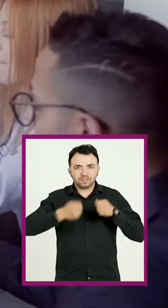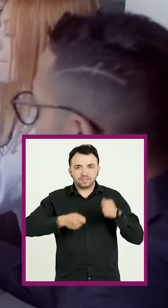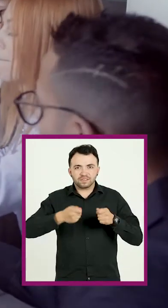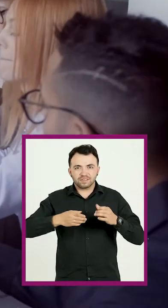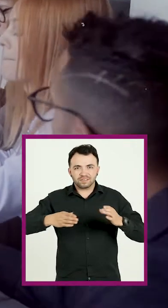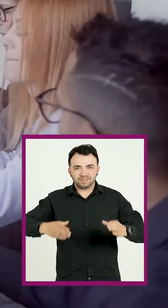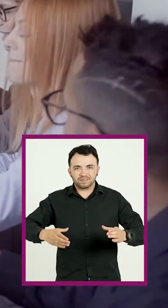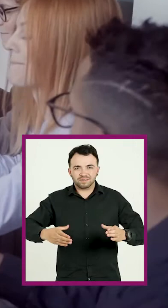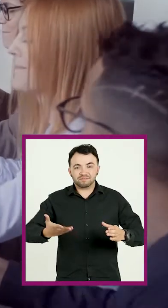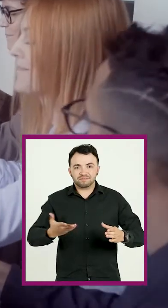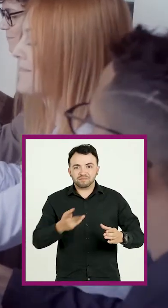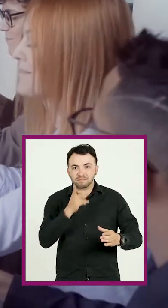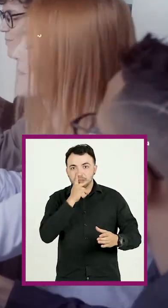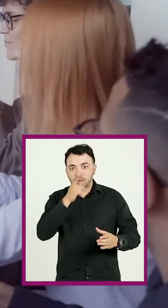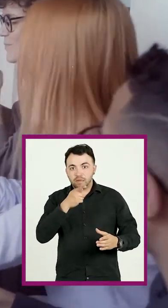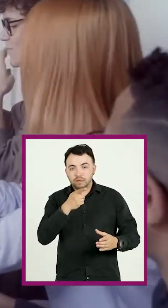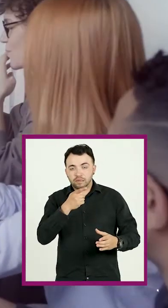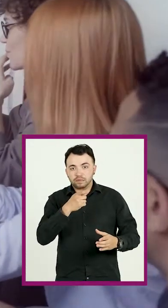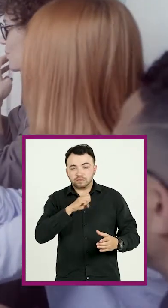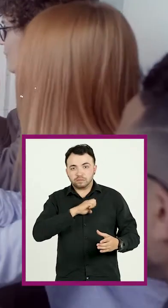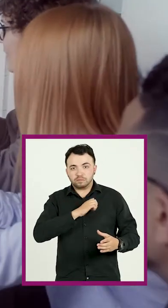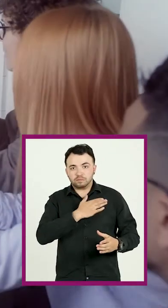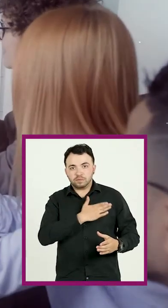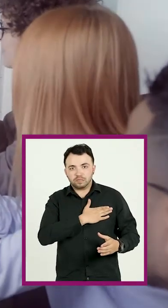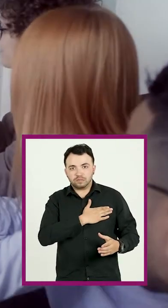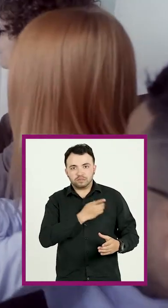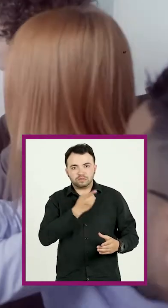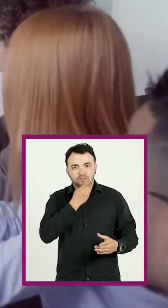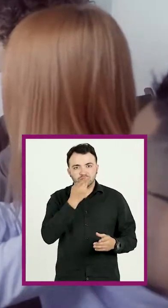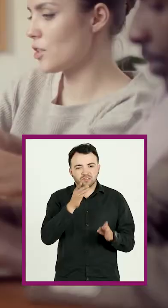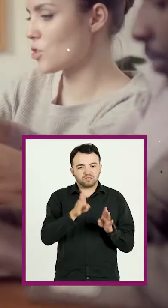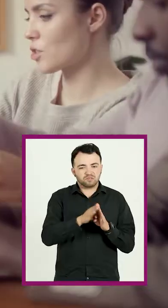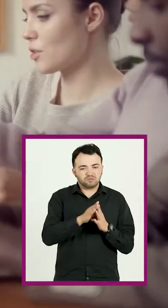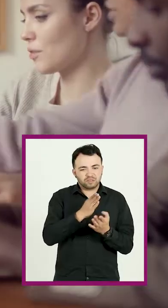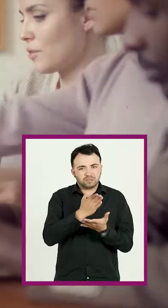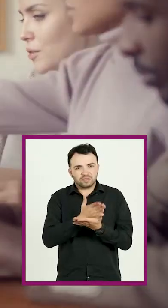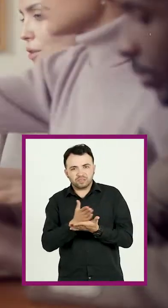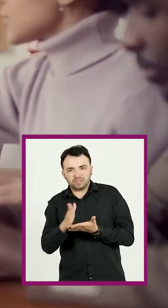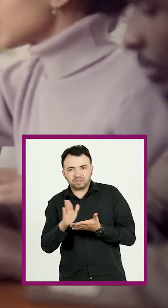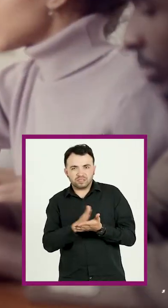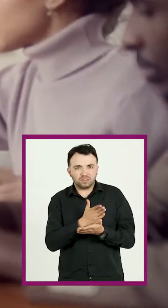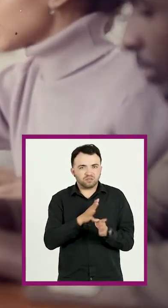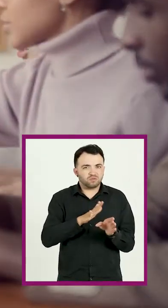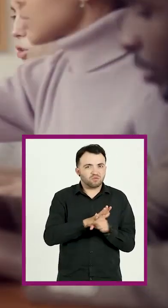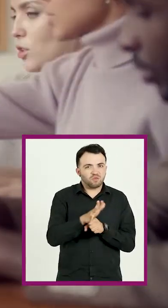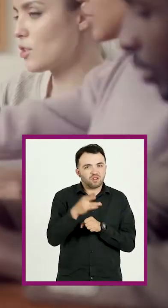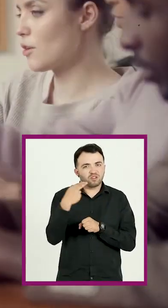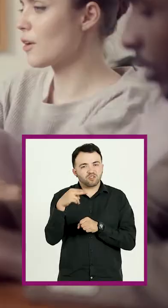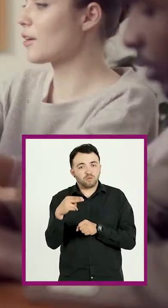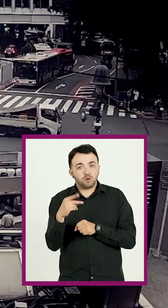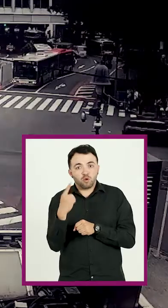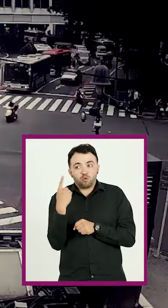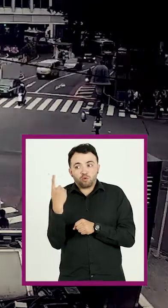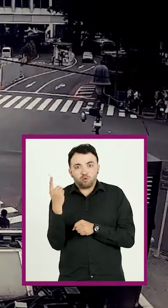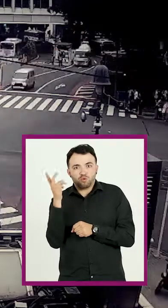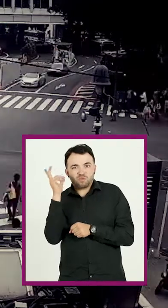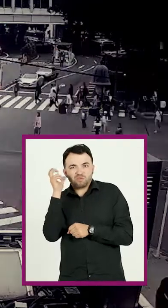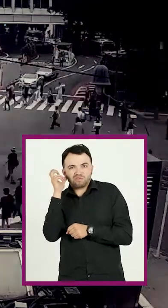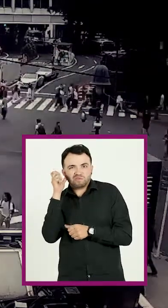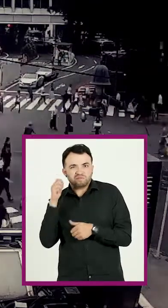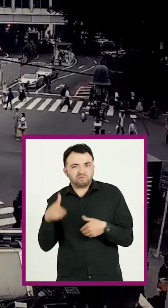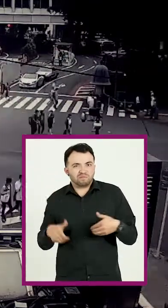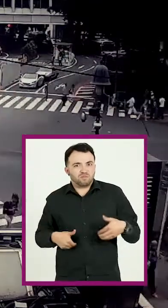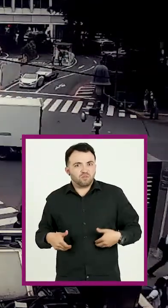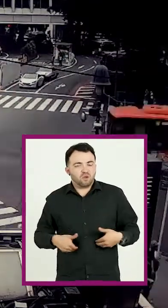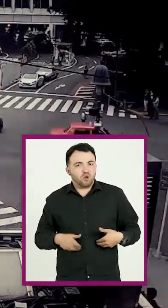la actualidad, el vocablo español ha multiplicado sus acepciones, más allá de definir únicamente la ejecución de un